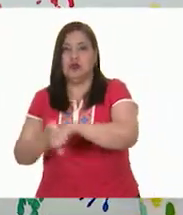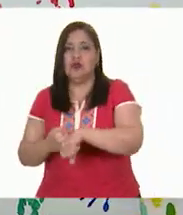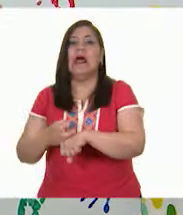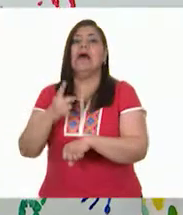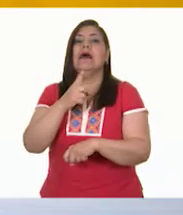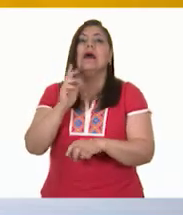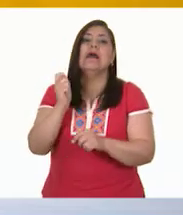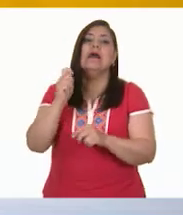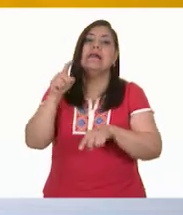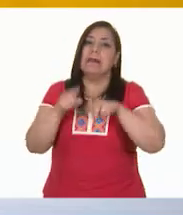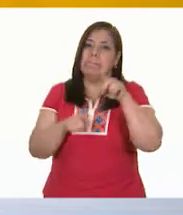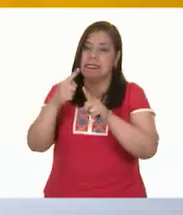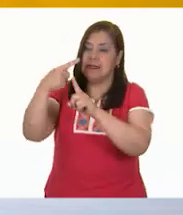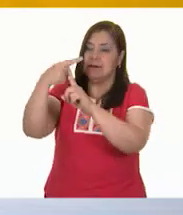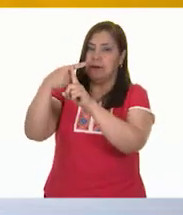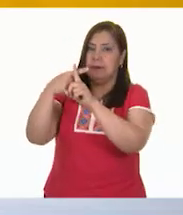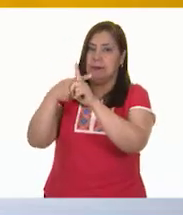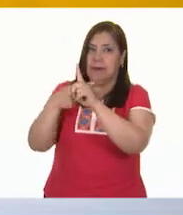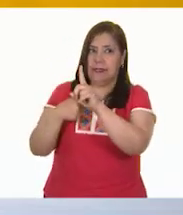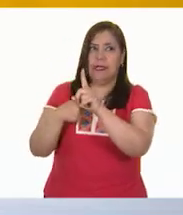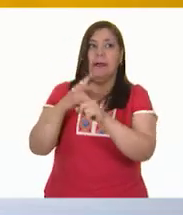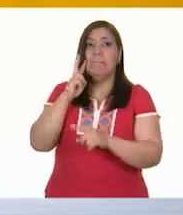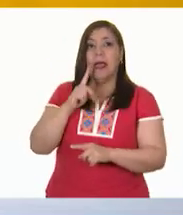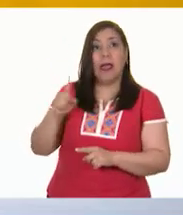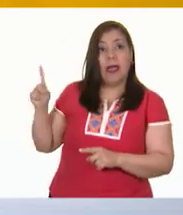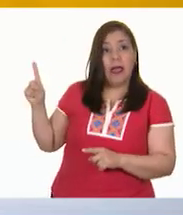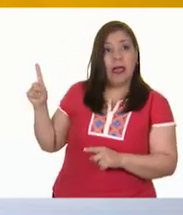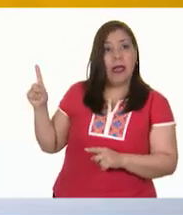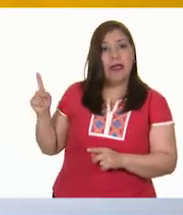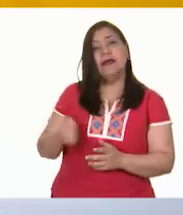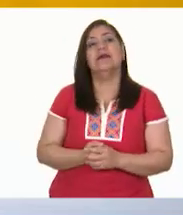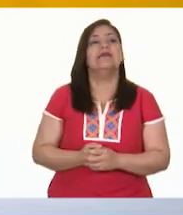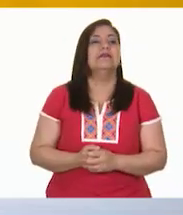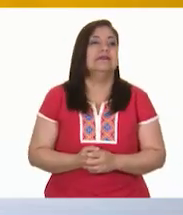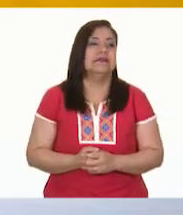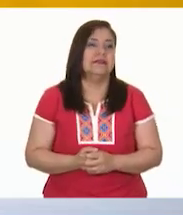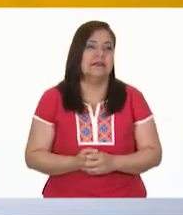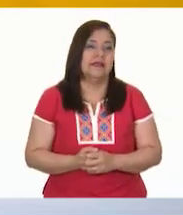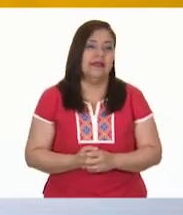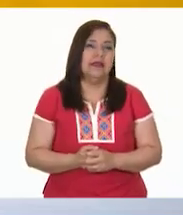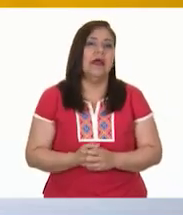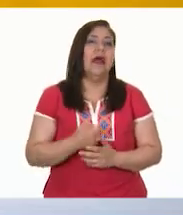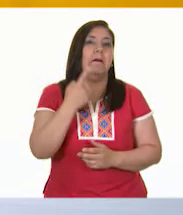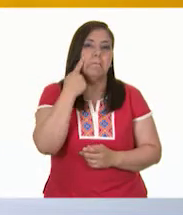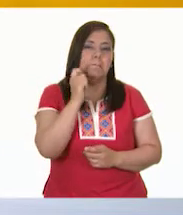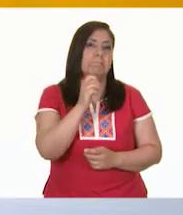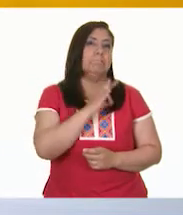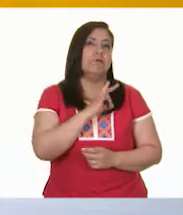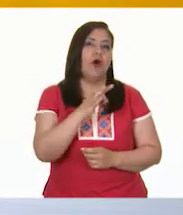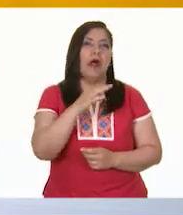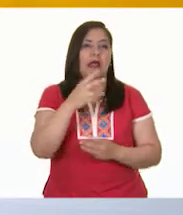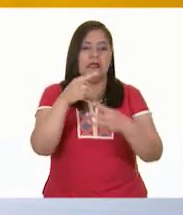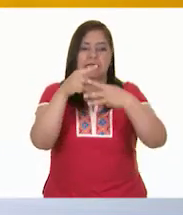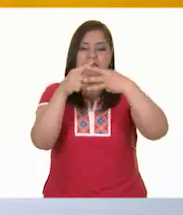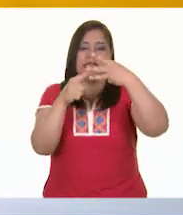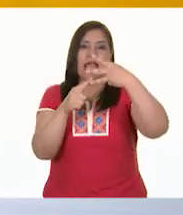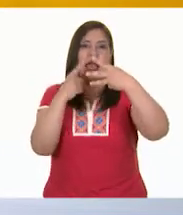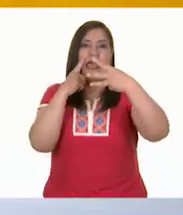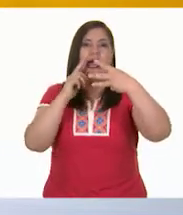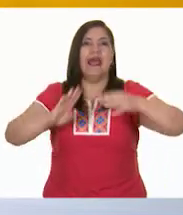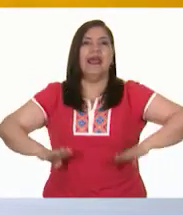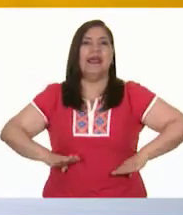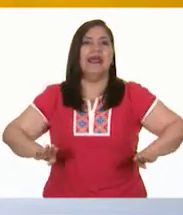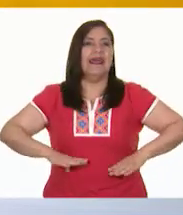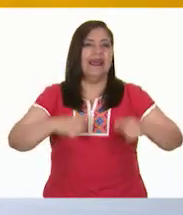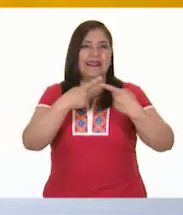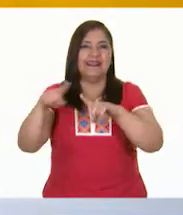disminución de su temperatura. Y ya vimos que no así solamente, como es en de pantalla, podemos ver muy bien hasta los tres estados físicos